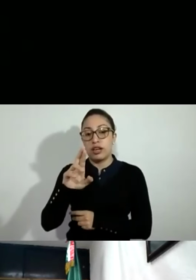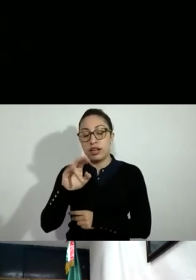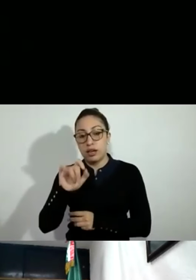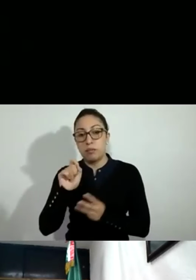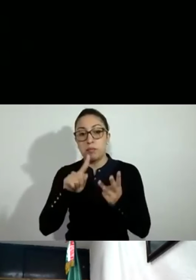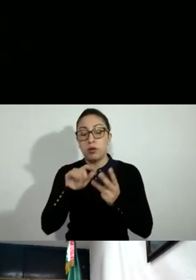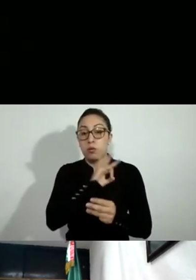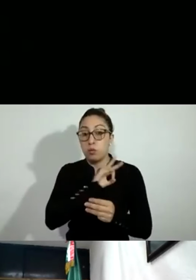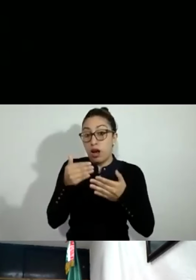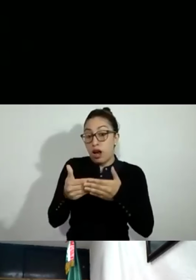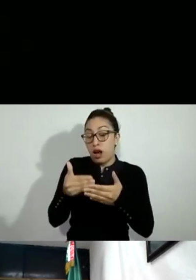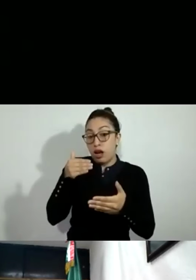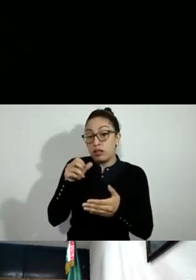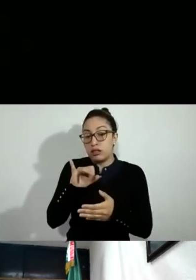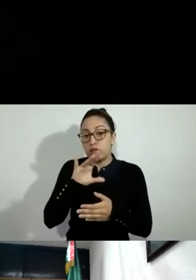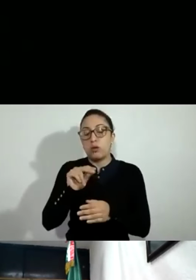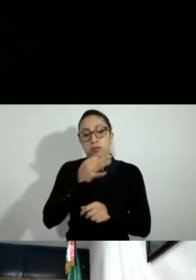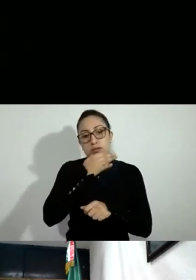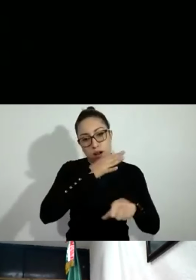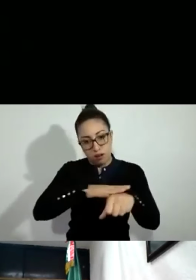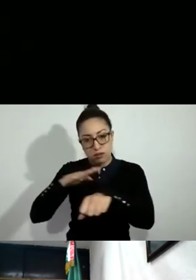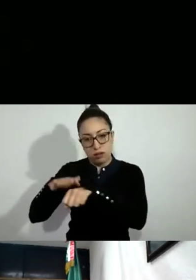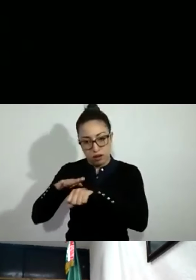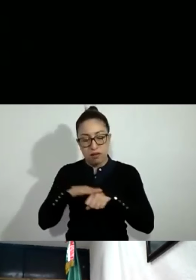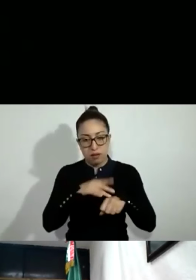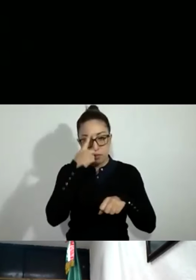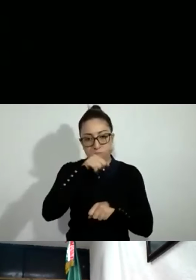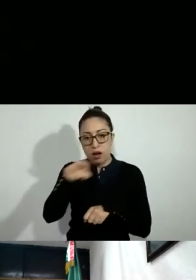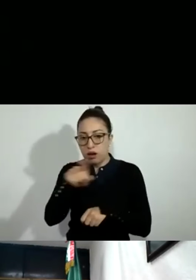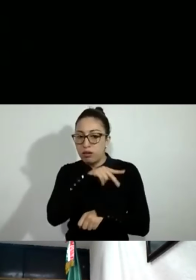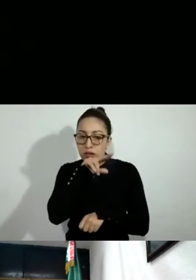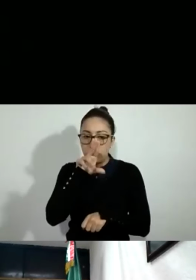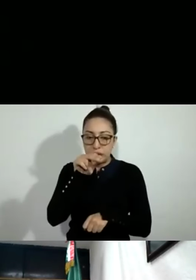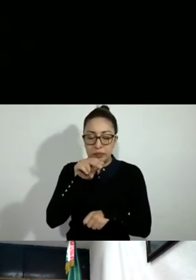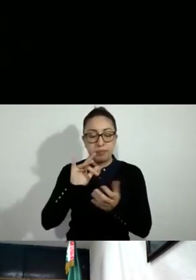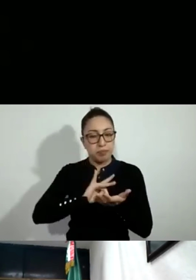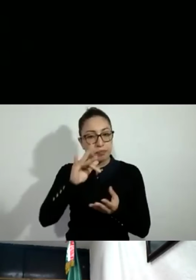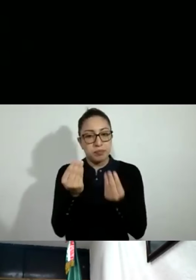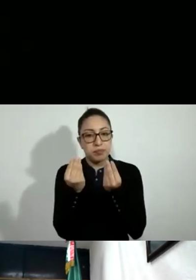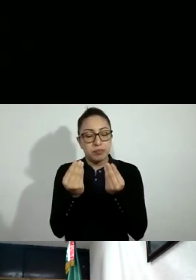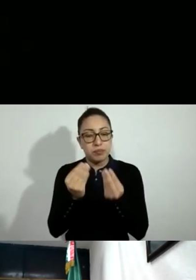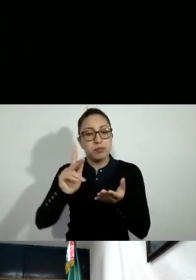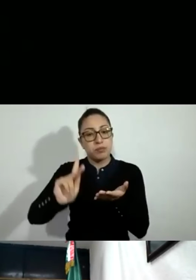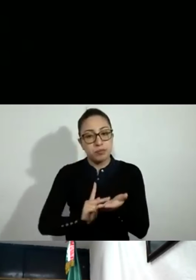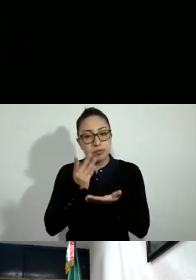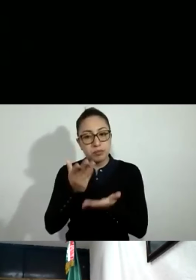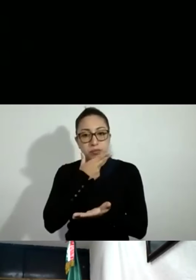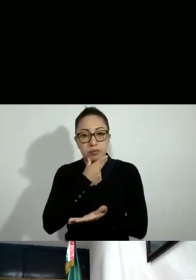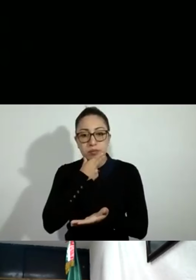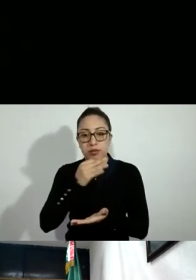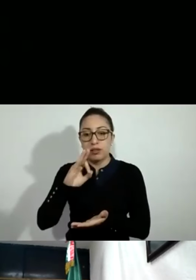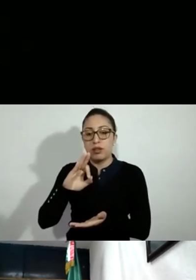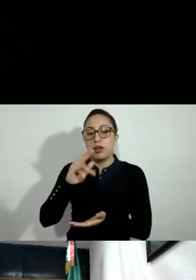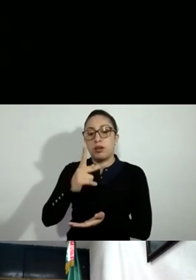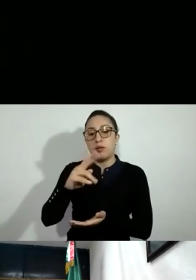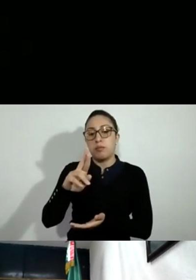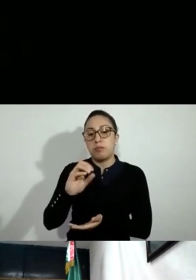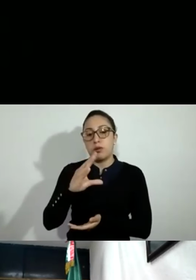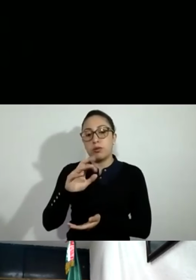antes, se les estaría informando con anticipación. Muchísimas gracias nuevamente, procurador fiscal, por